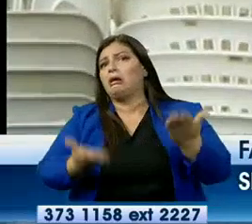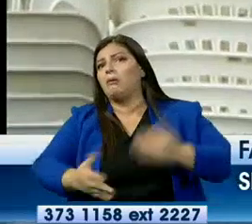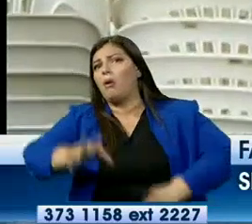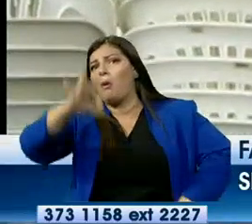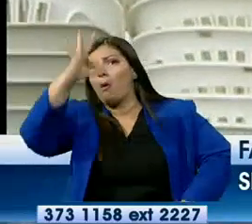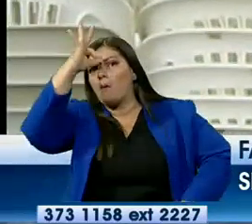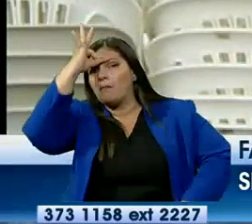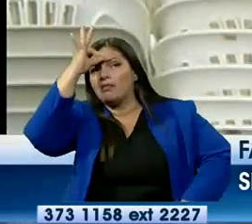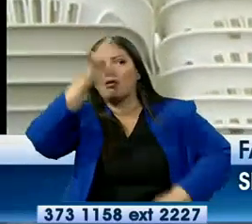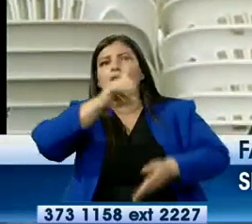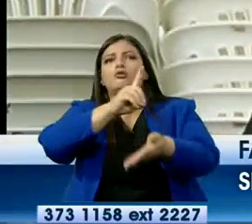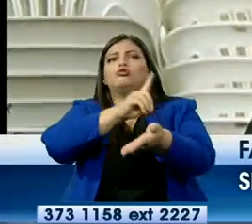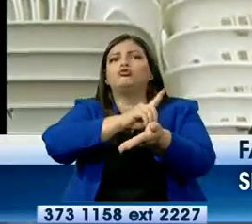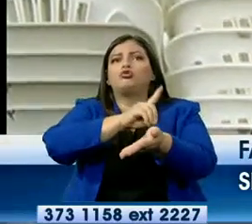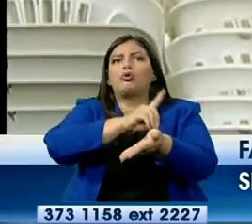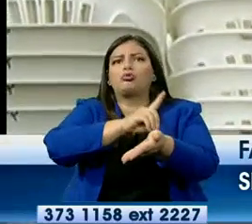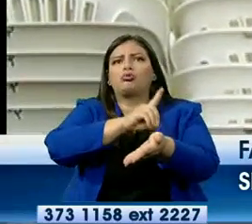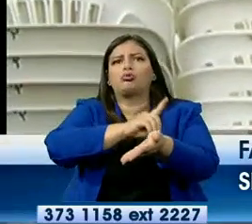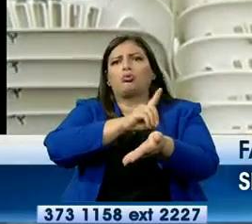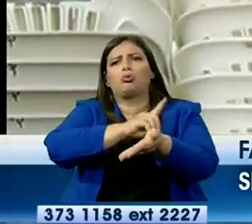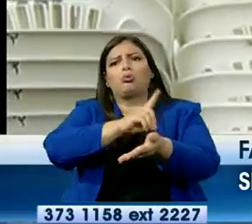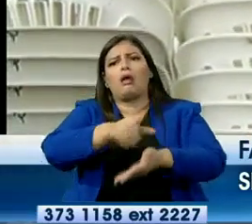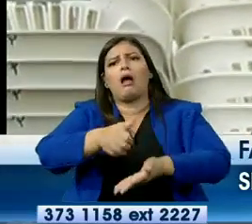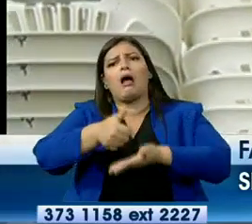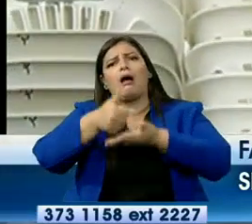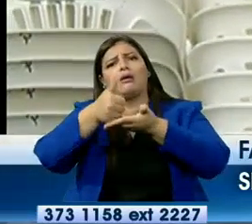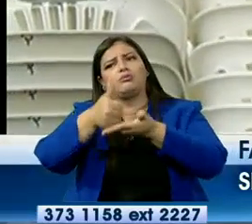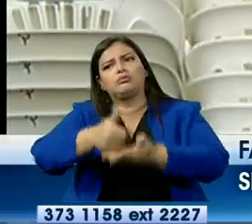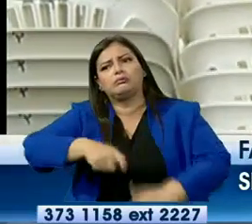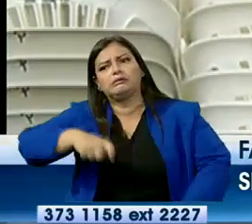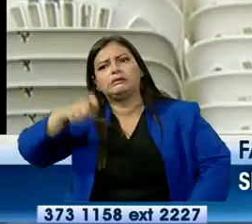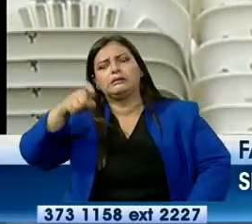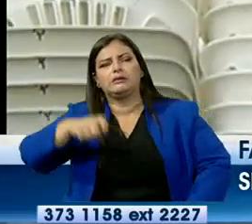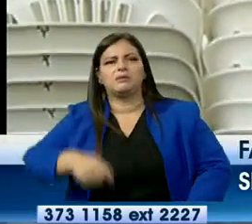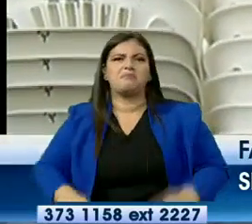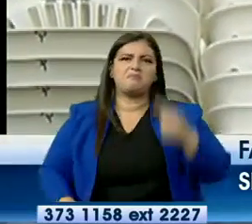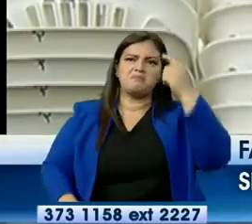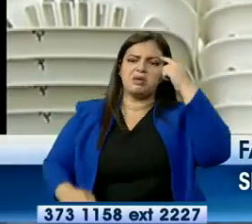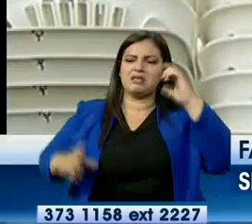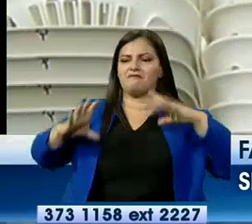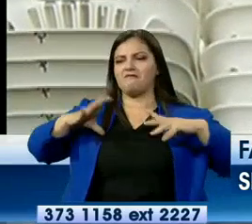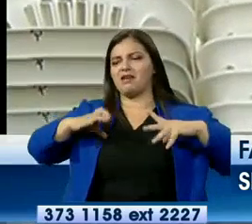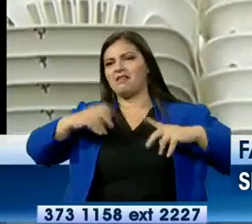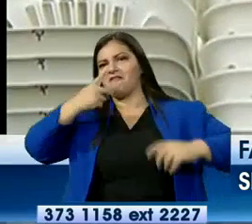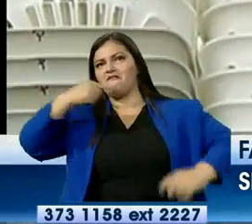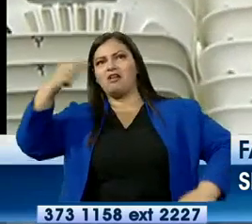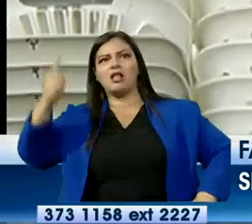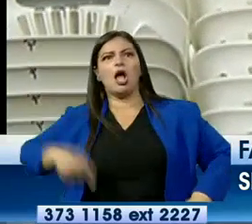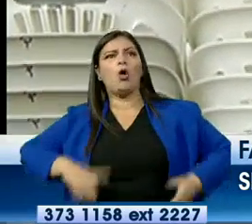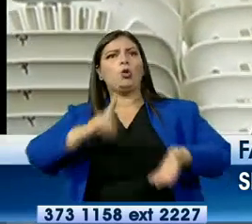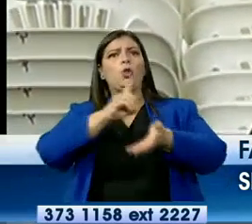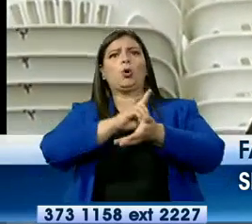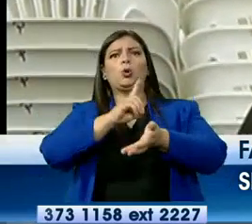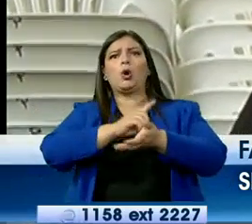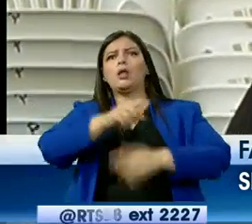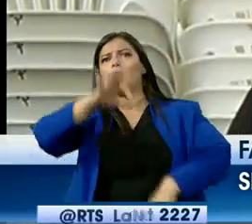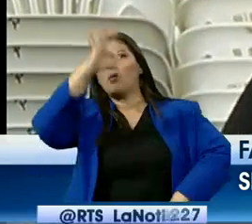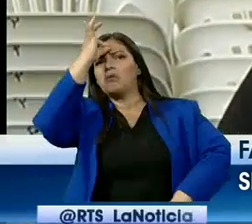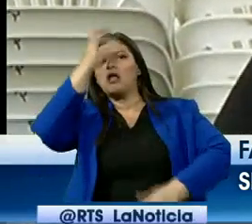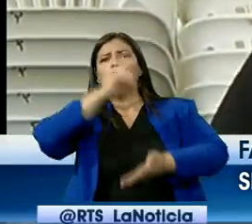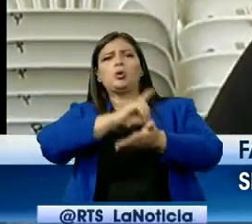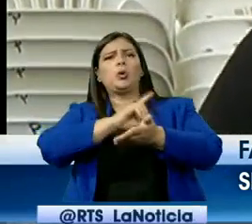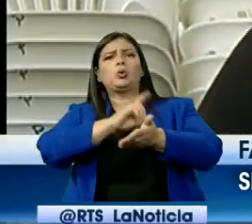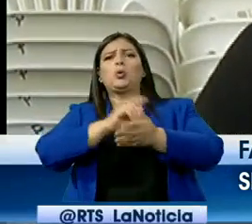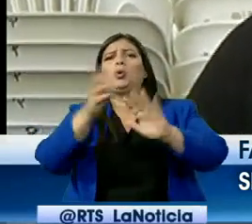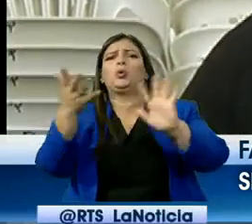feriado, para que puedan dar los primeros auxilios, porque esto fue, yo digo, que esto es indigencia médica, no es nada más.